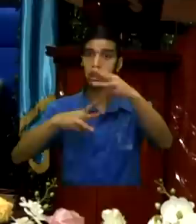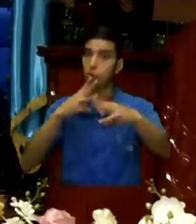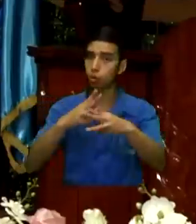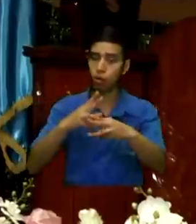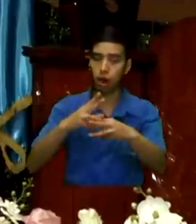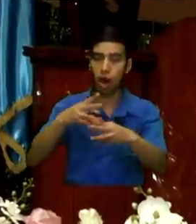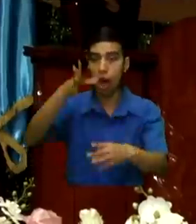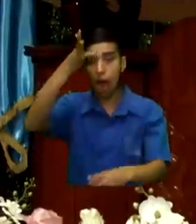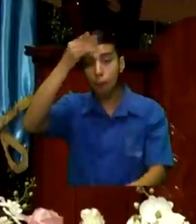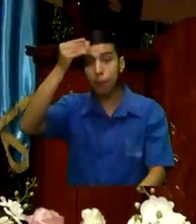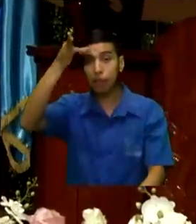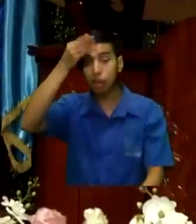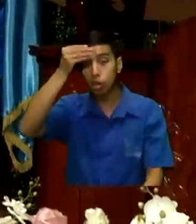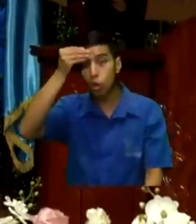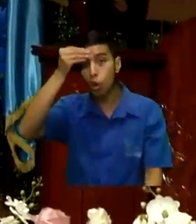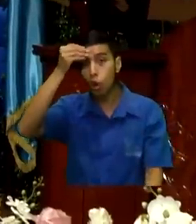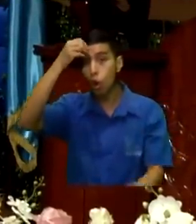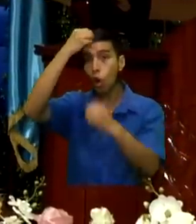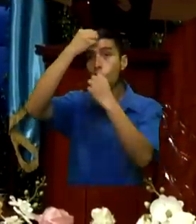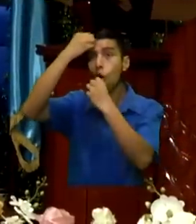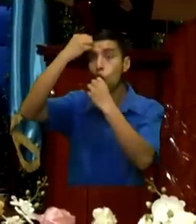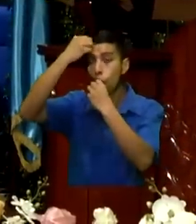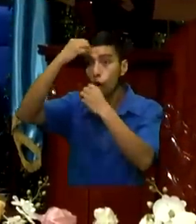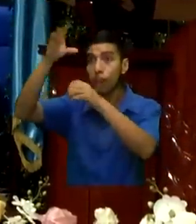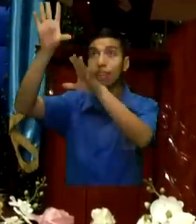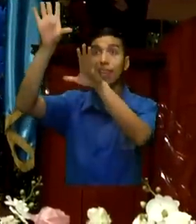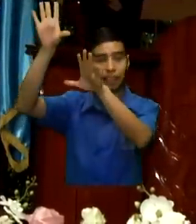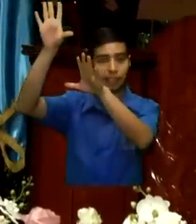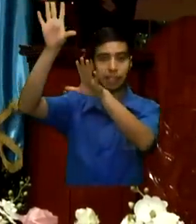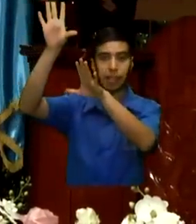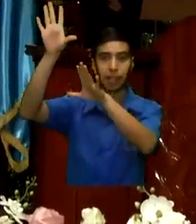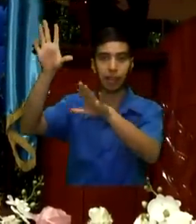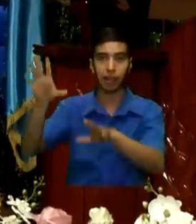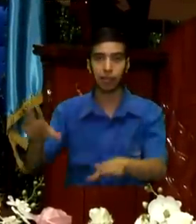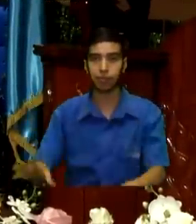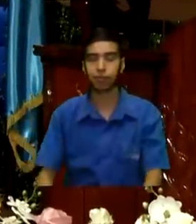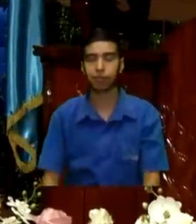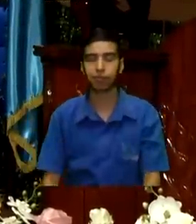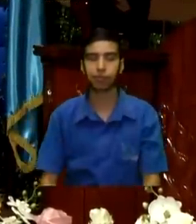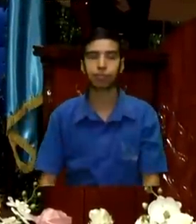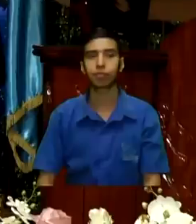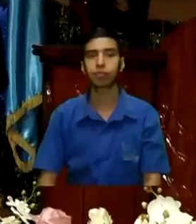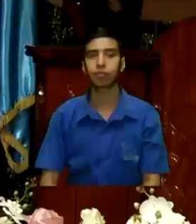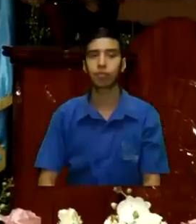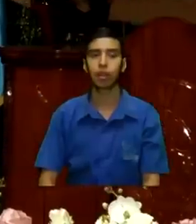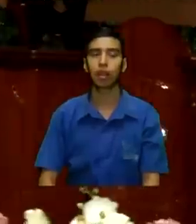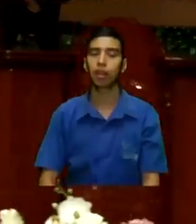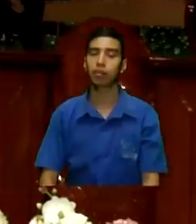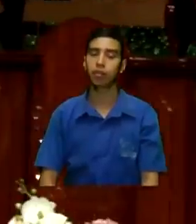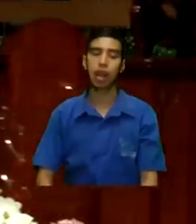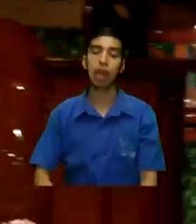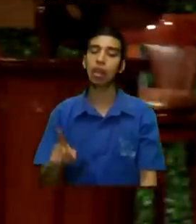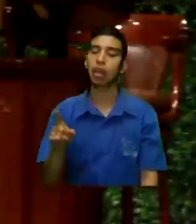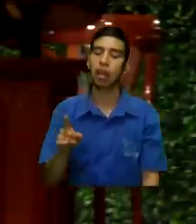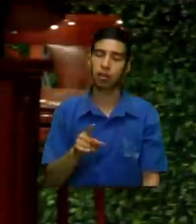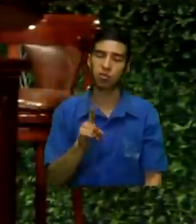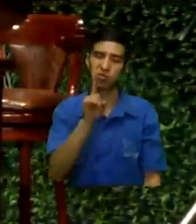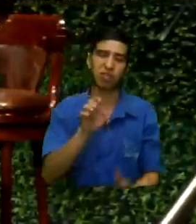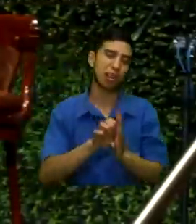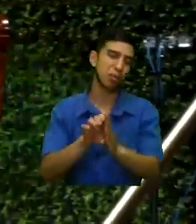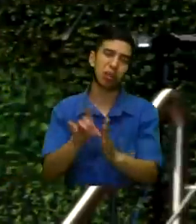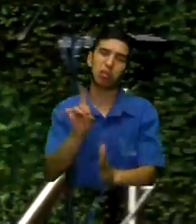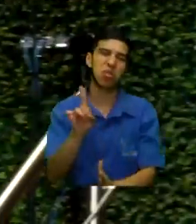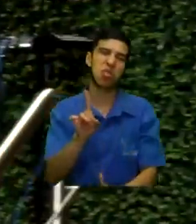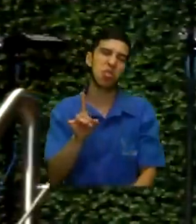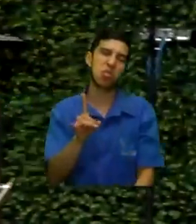hombre, mejor que no sufran. Y a veces así lo hacemos con nuestros hijos, ¿verdad? No, que no sufra nada nuestro muchachito. ¿Dónde te pongo